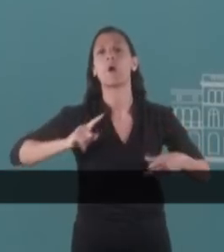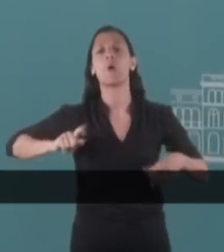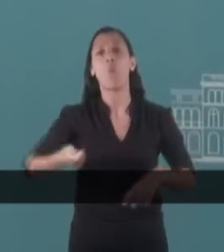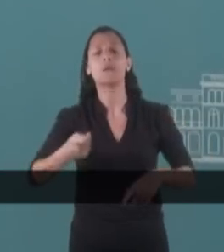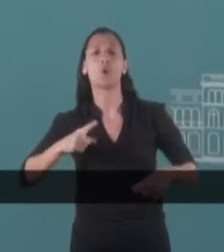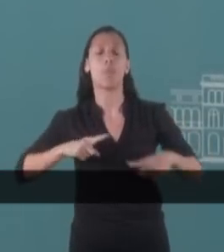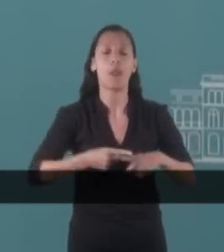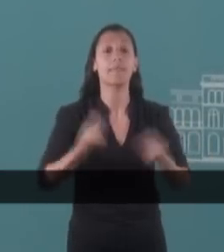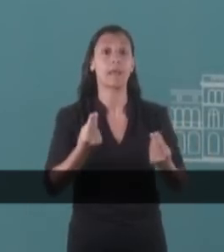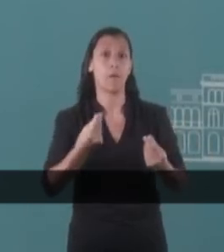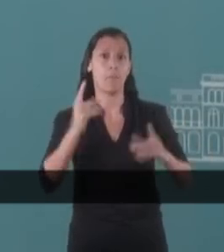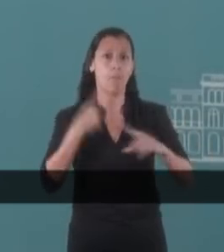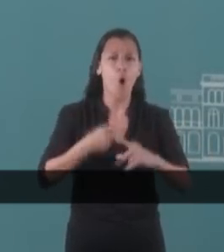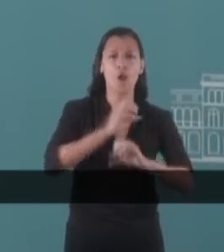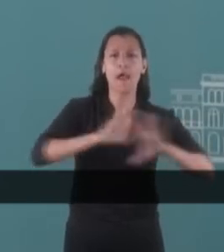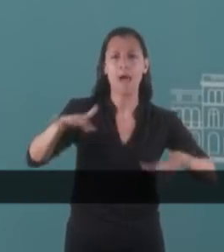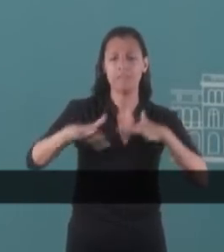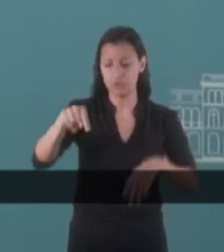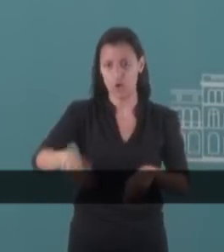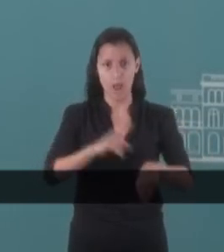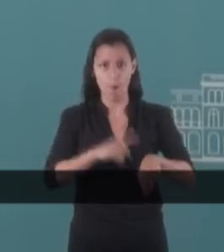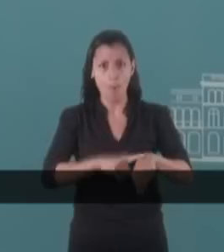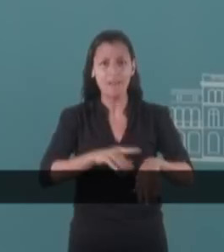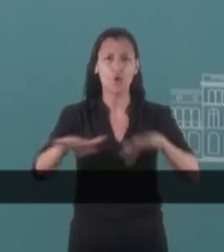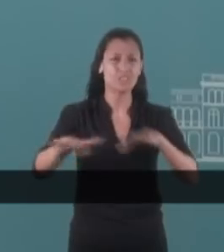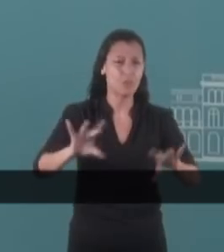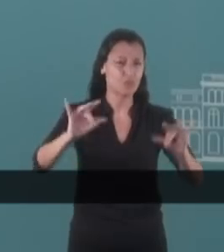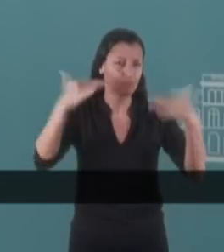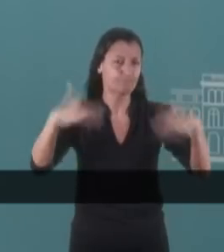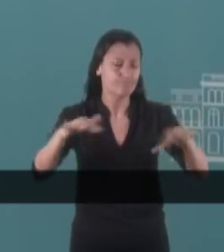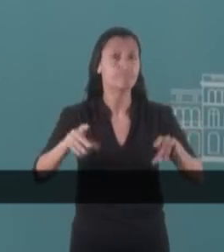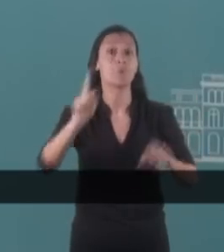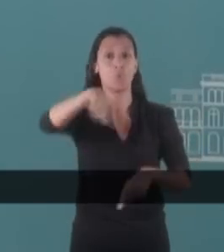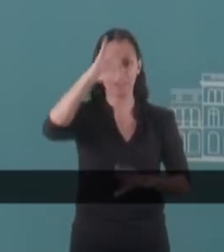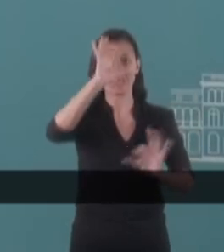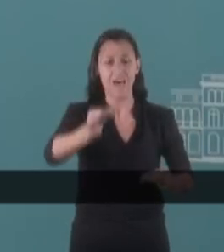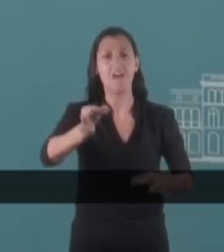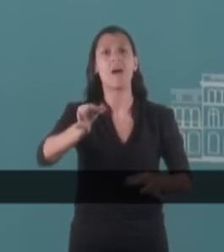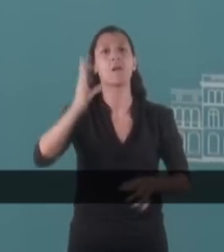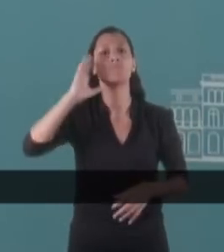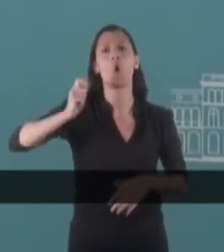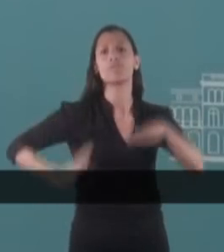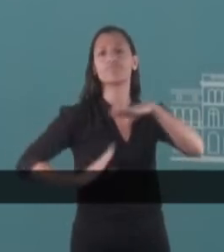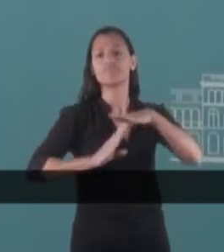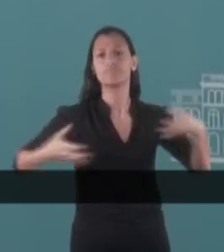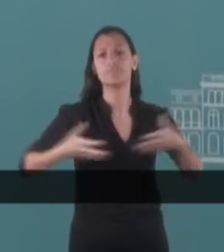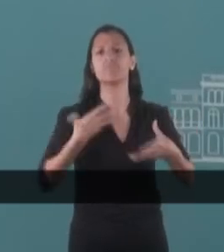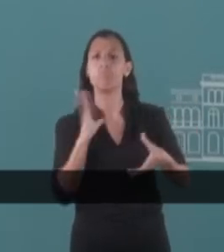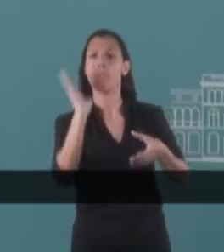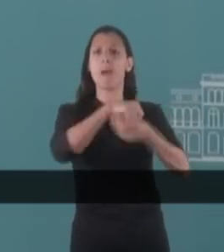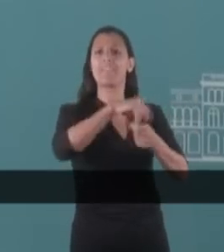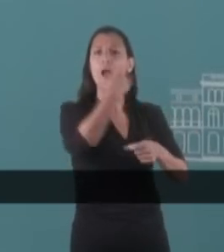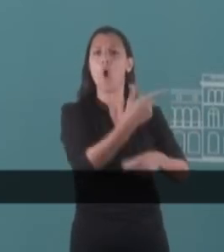ver con la gravedad de la situación que estamos atravesando, donde la Corte Suprema interviene sobre el accionar de los